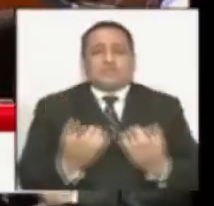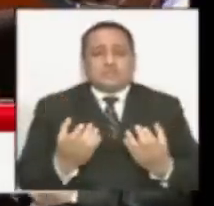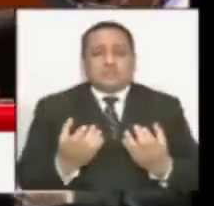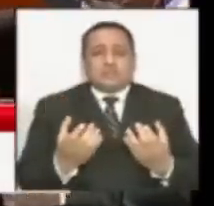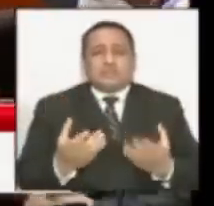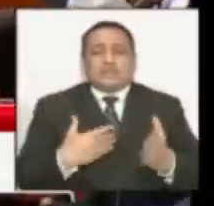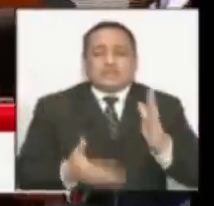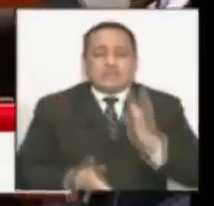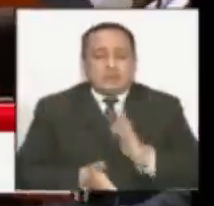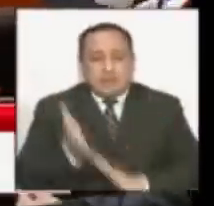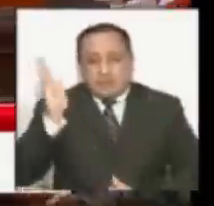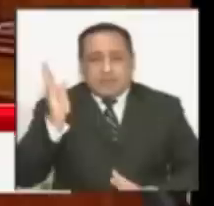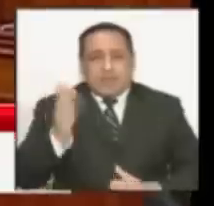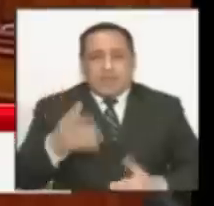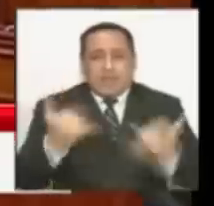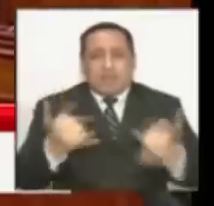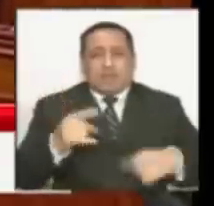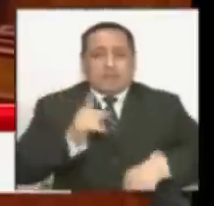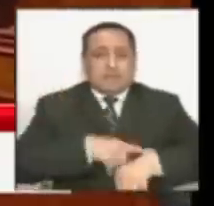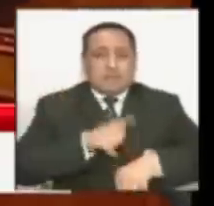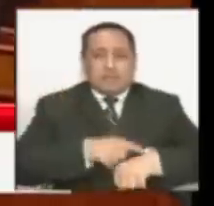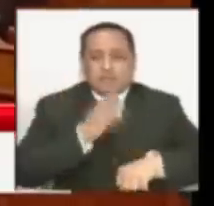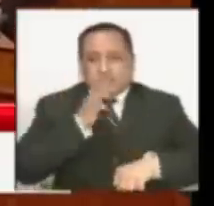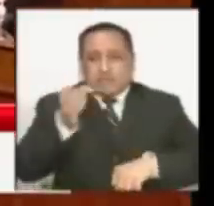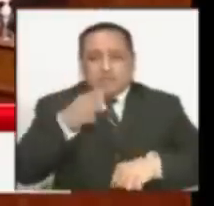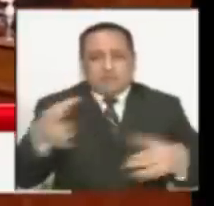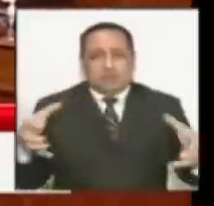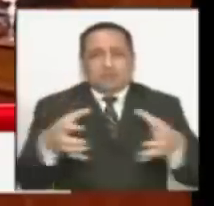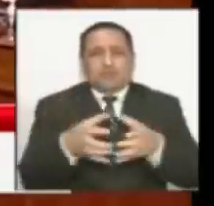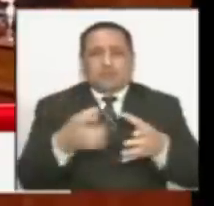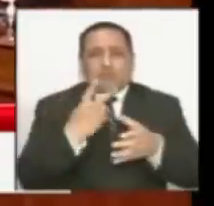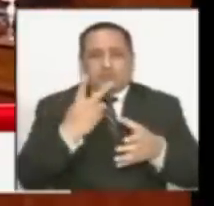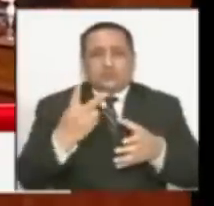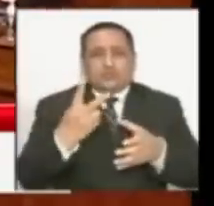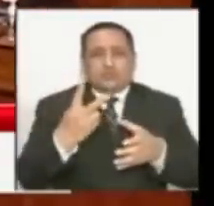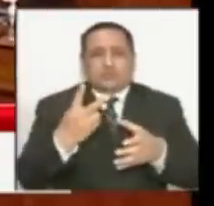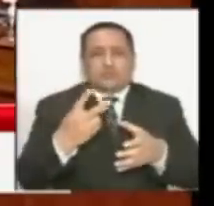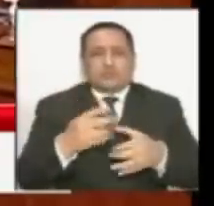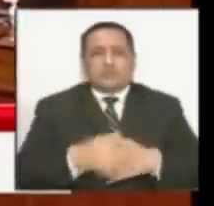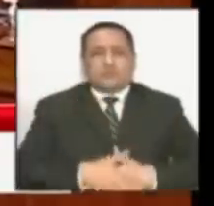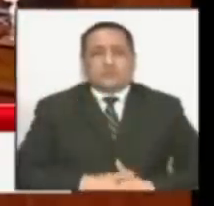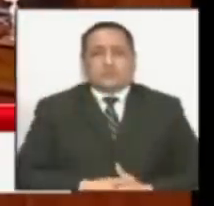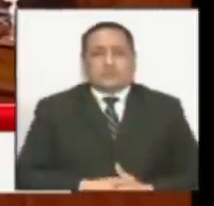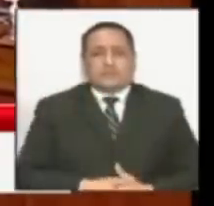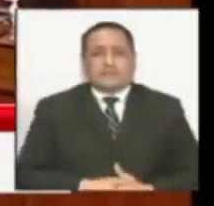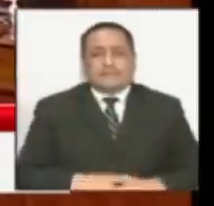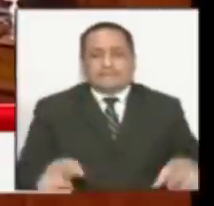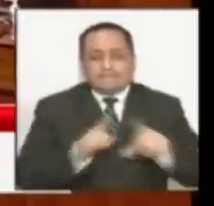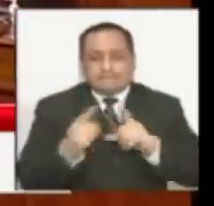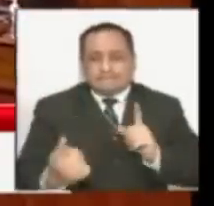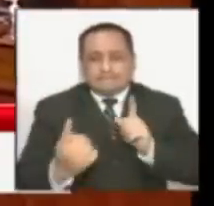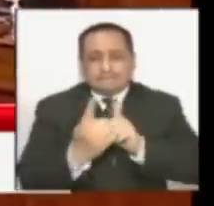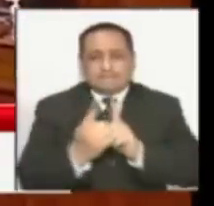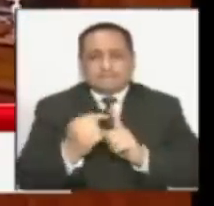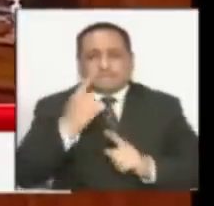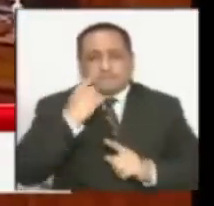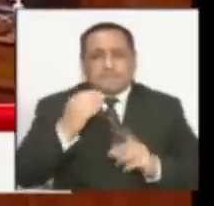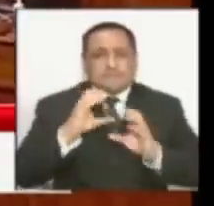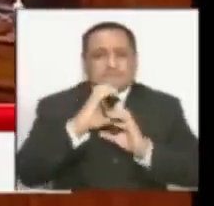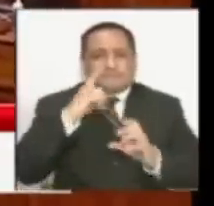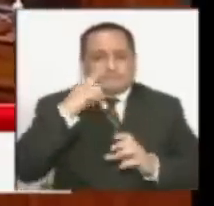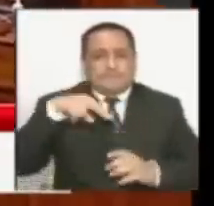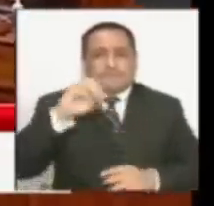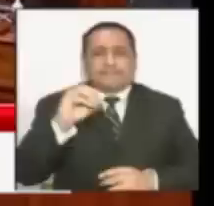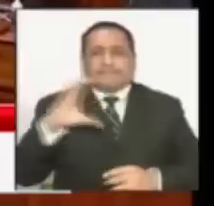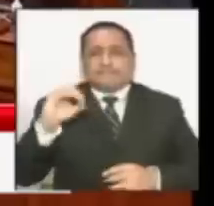Congreso en general continúan aplaudiendo a ahora ya presidente Francisco Sagasti,